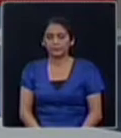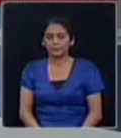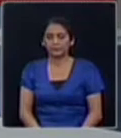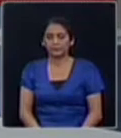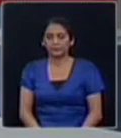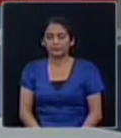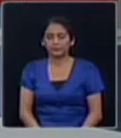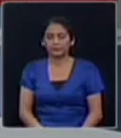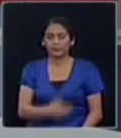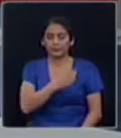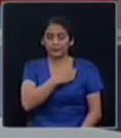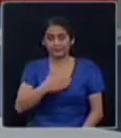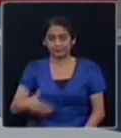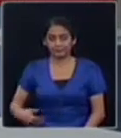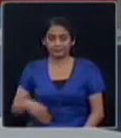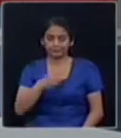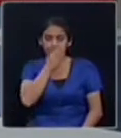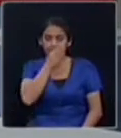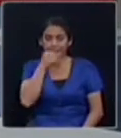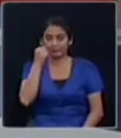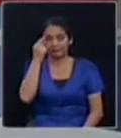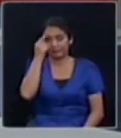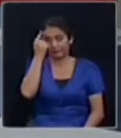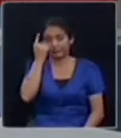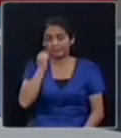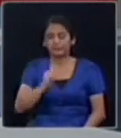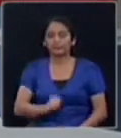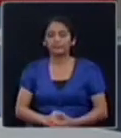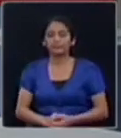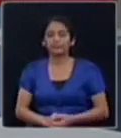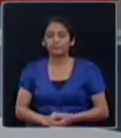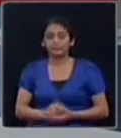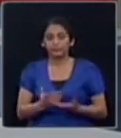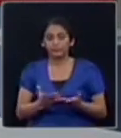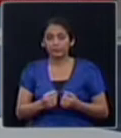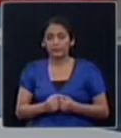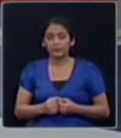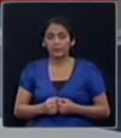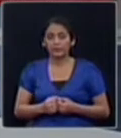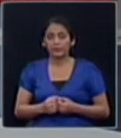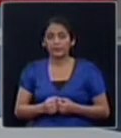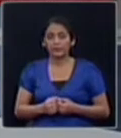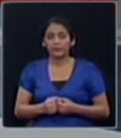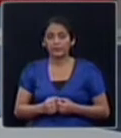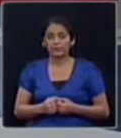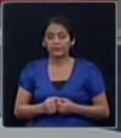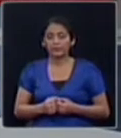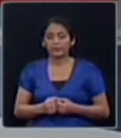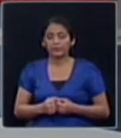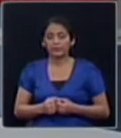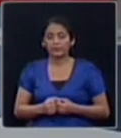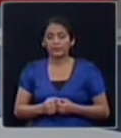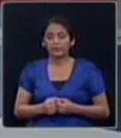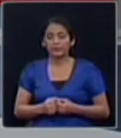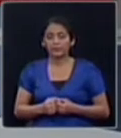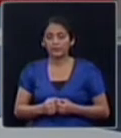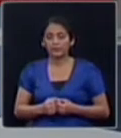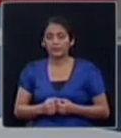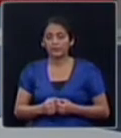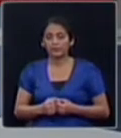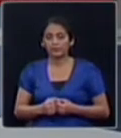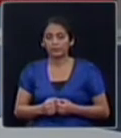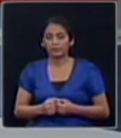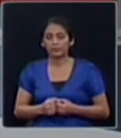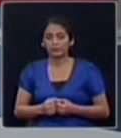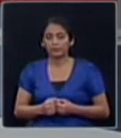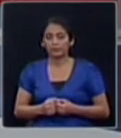presidente de la República, Rafael Correa, entregó la condecoración de la Orden Nacional al Mérito en el grado de Gran Cruz al titular del Consejo